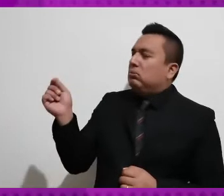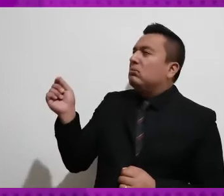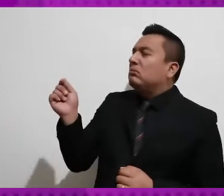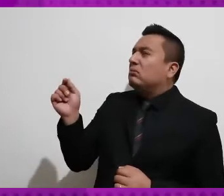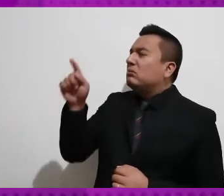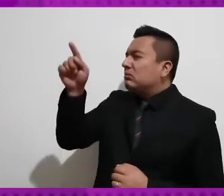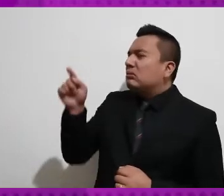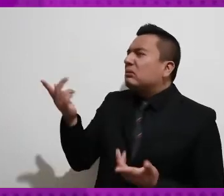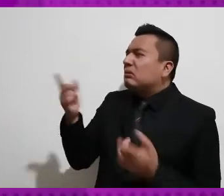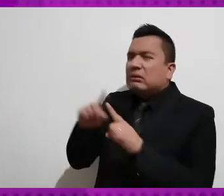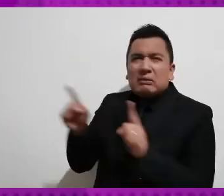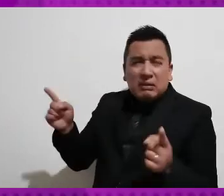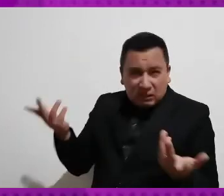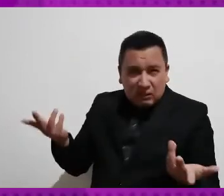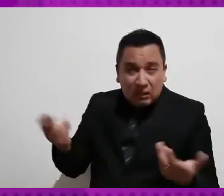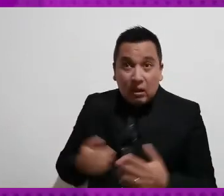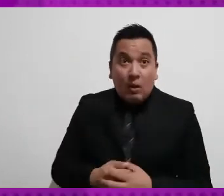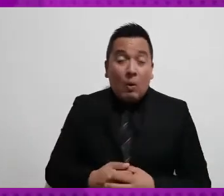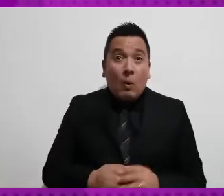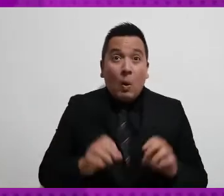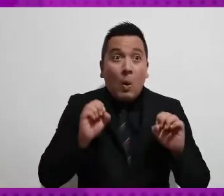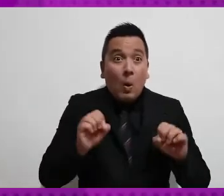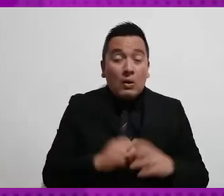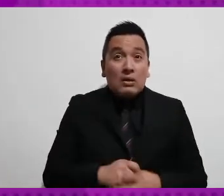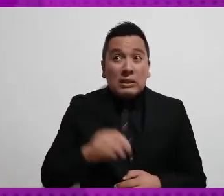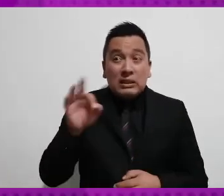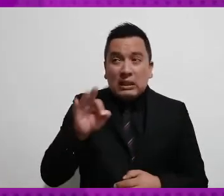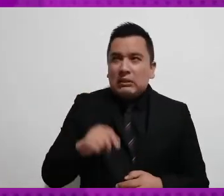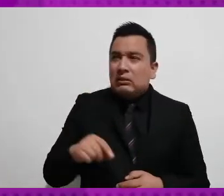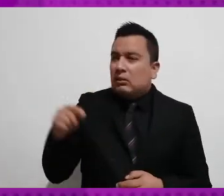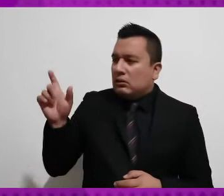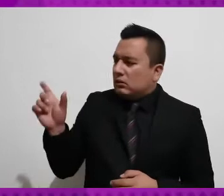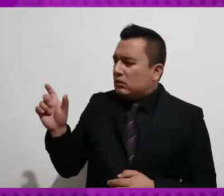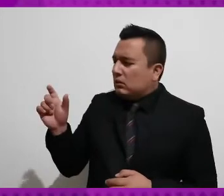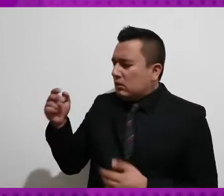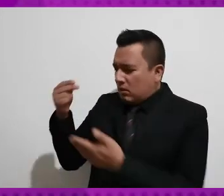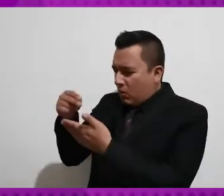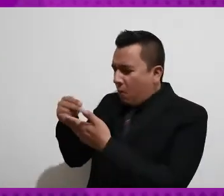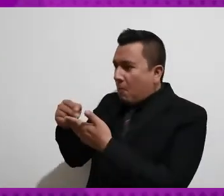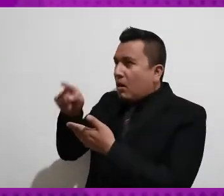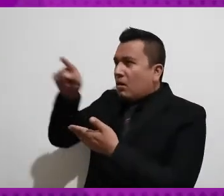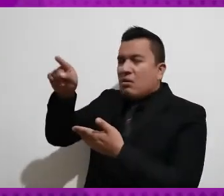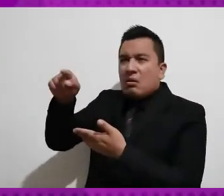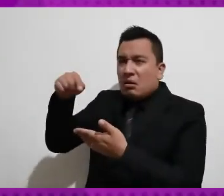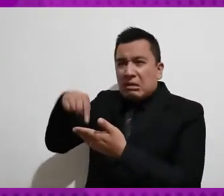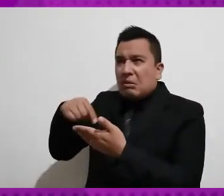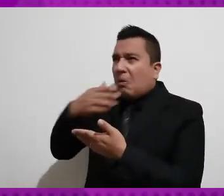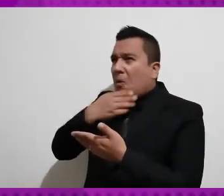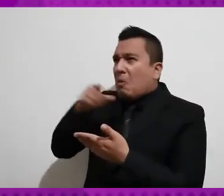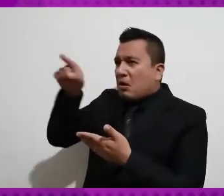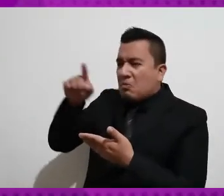en la credencial para votar, o bien esta falta de concordancia con el nombre o el sexo que están en esta